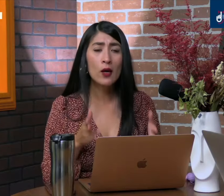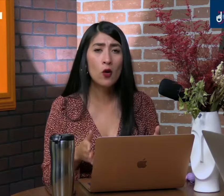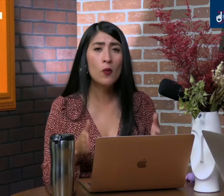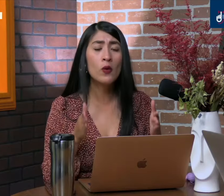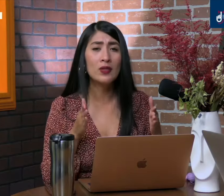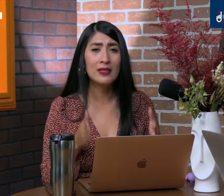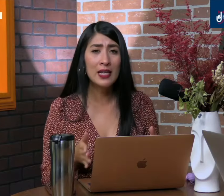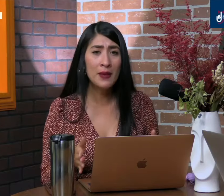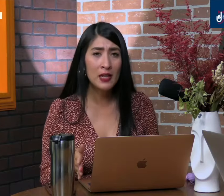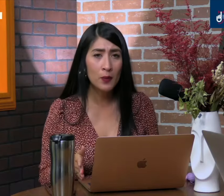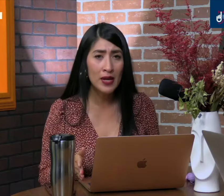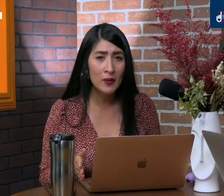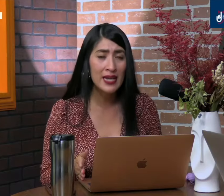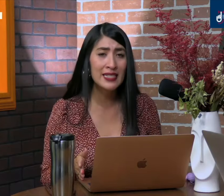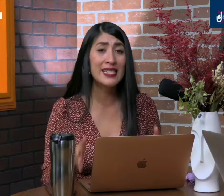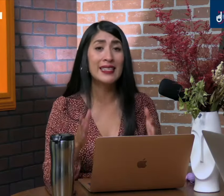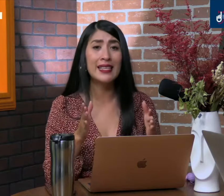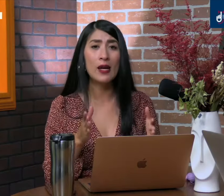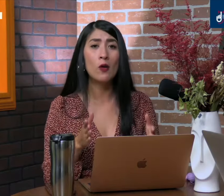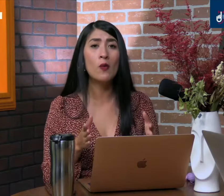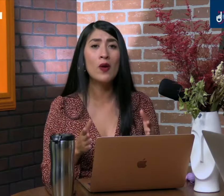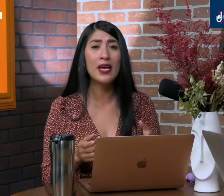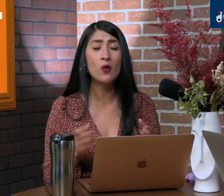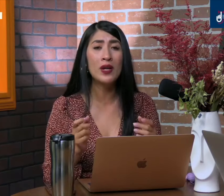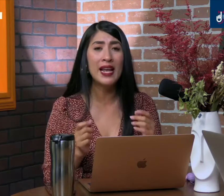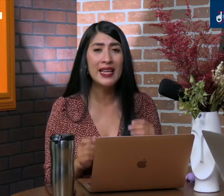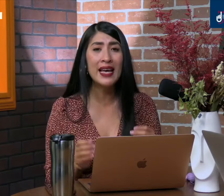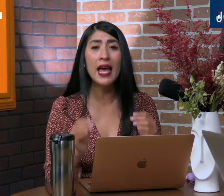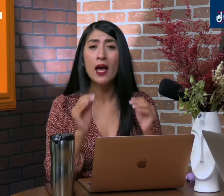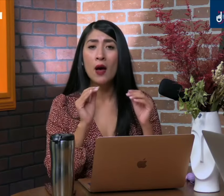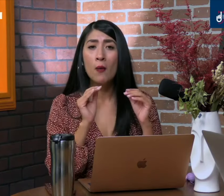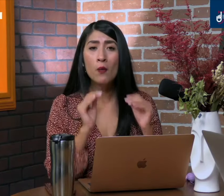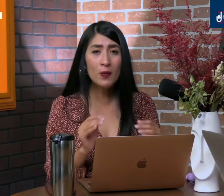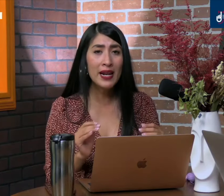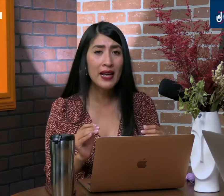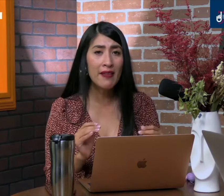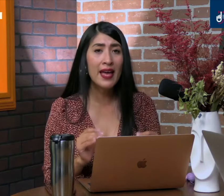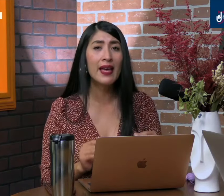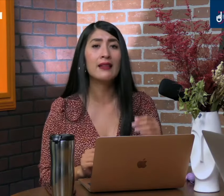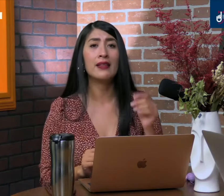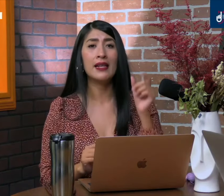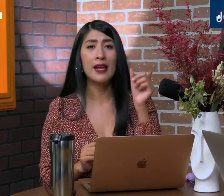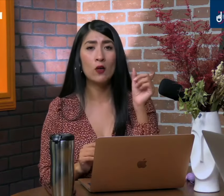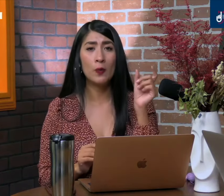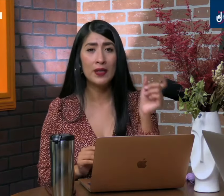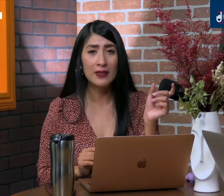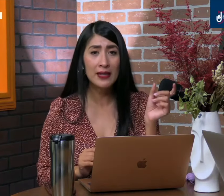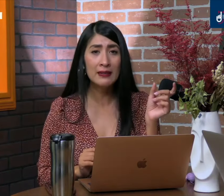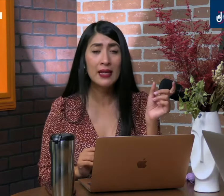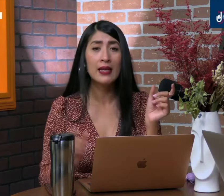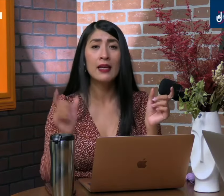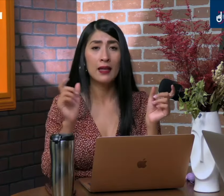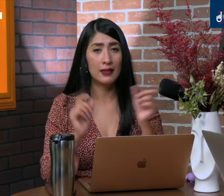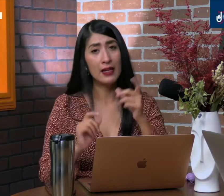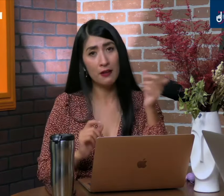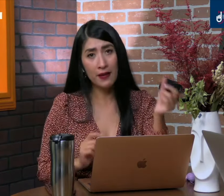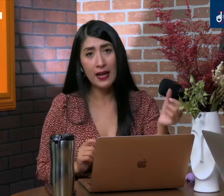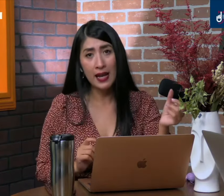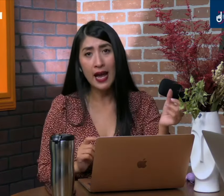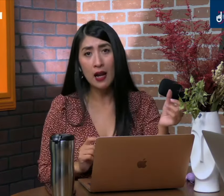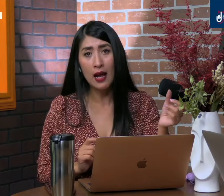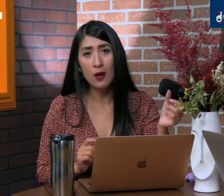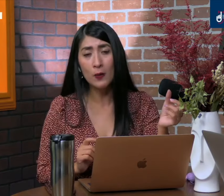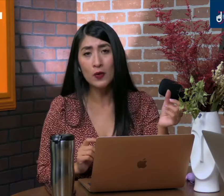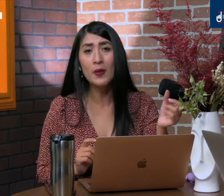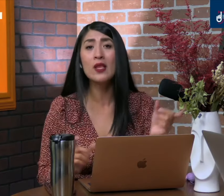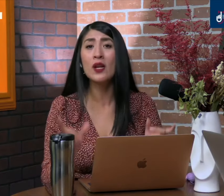Ya de cómo se están manipulando las redes y de cómo hay una liga muy marcada entre narcopresidente que se